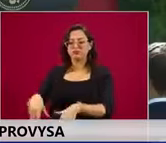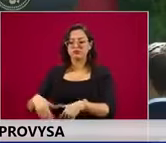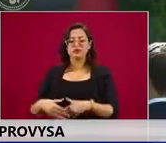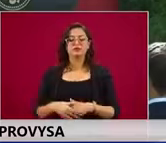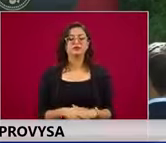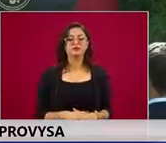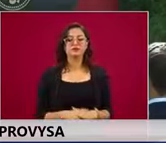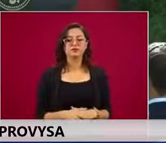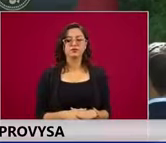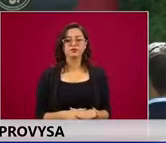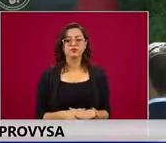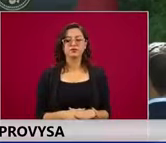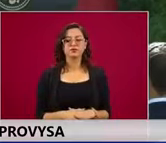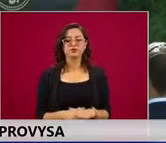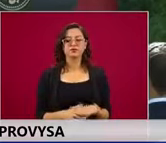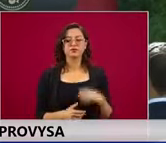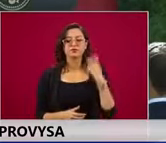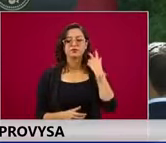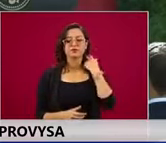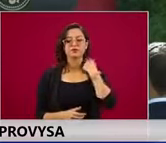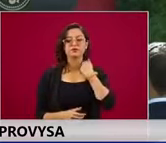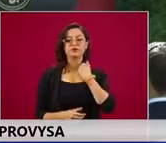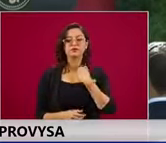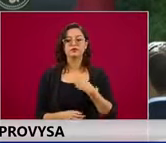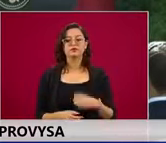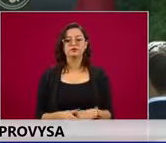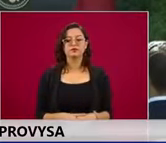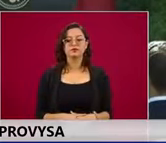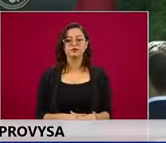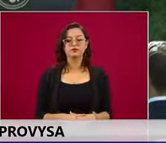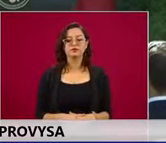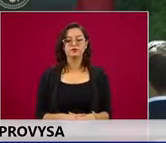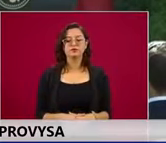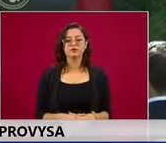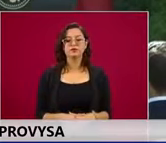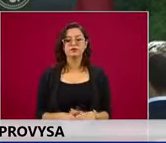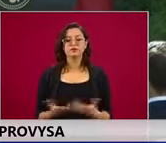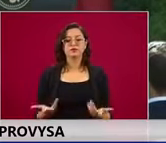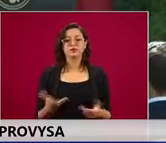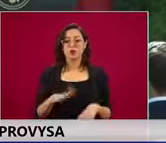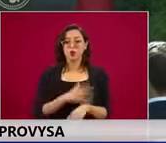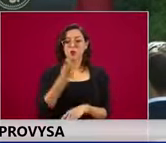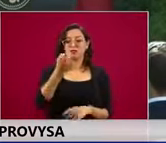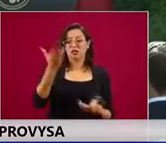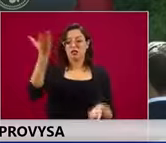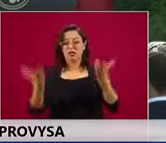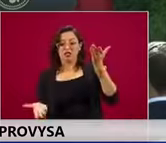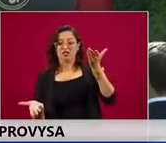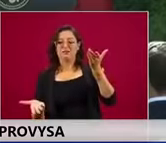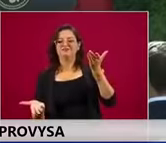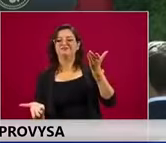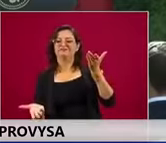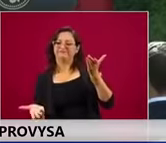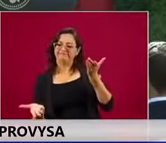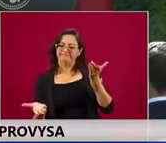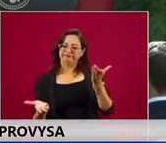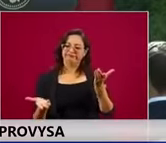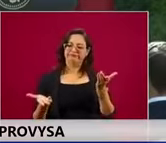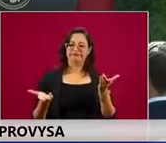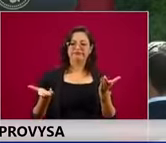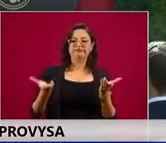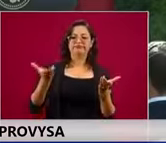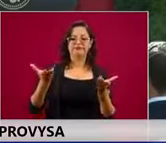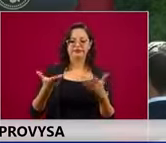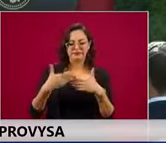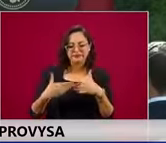él, de agradecerle, de decir que es uno de los mejores presidentes que ha tenido la Unión Americana, de compararlo con